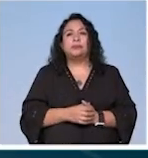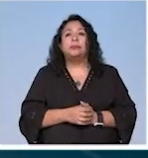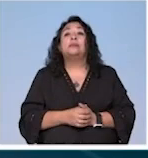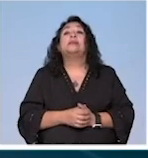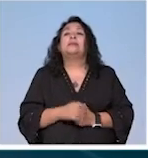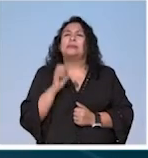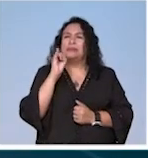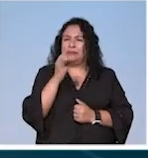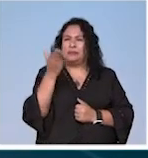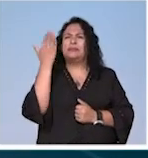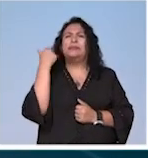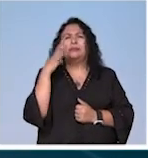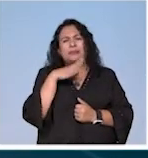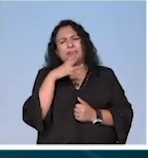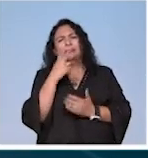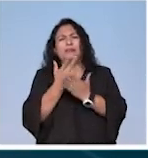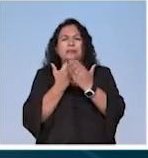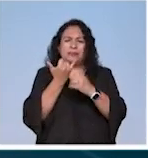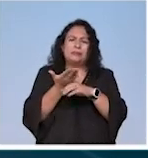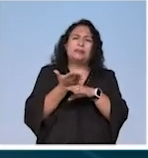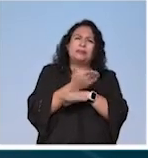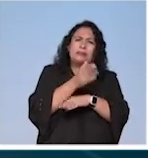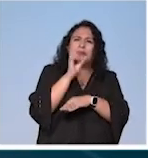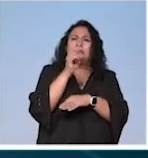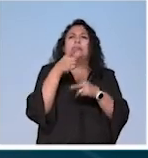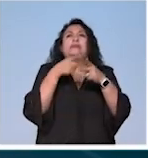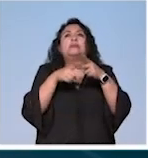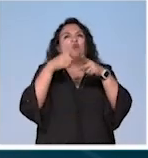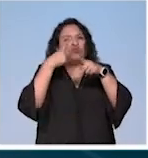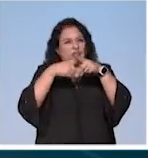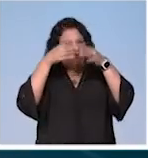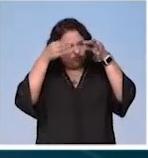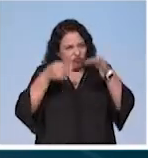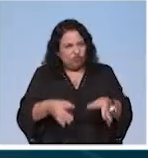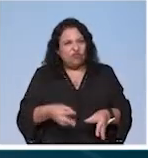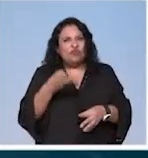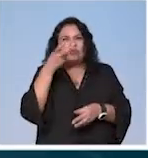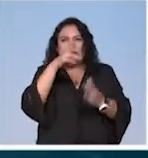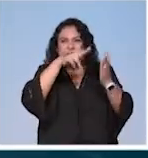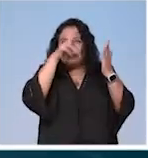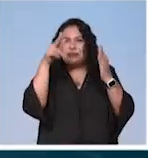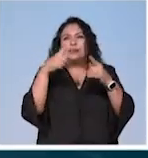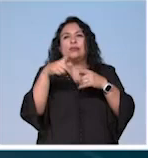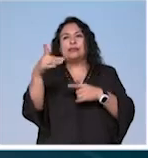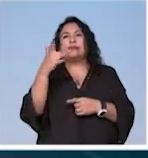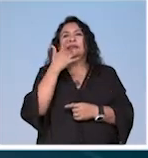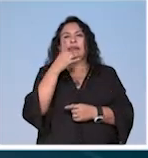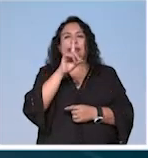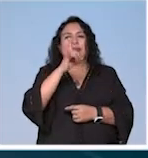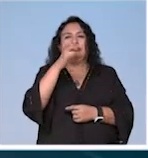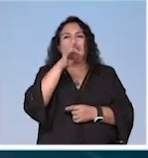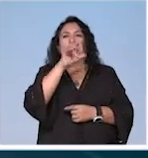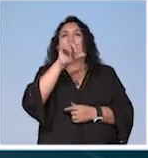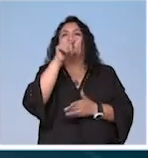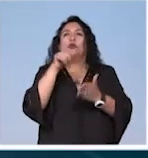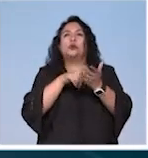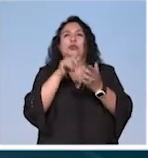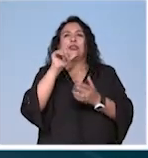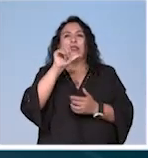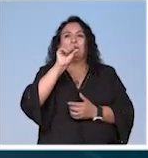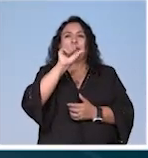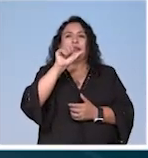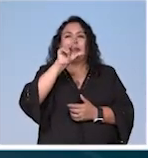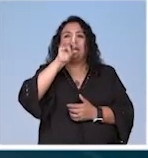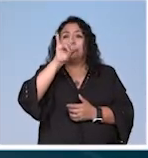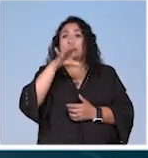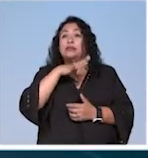Si bien ya había ejercicios y proyectos previos, quien daría el inicio formal de este movimiento pictórico sería Diego Rivera, en el anfiteatro de San Ildefonso,